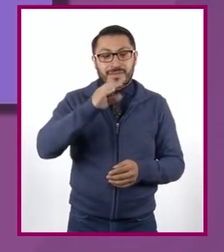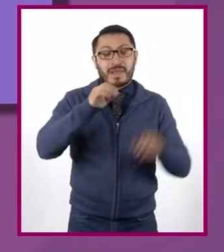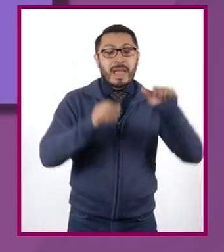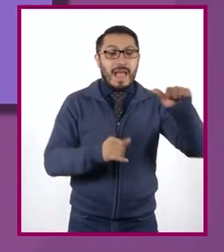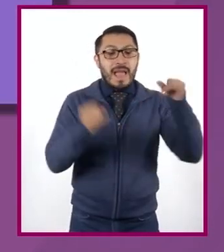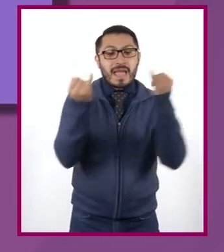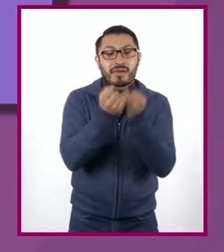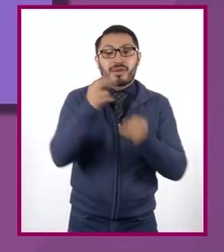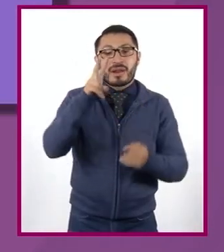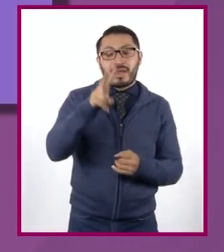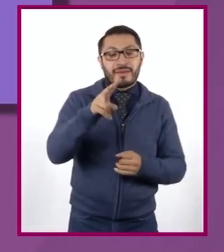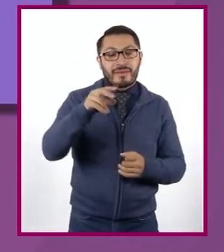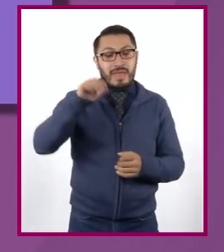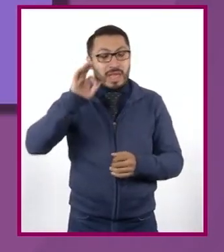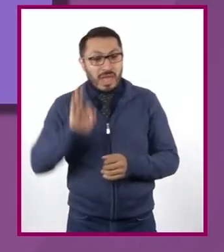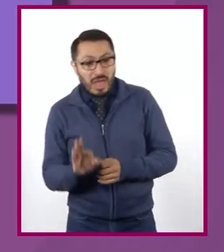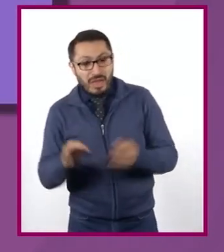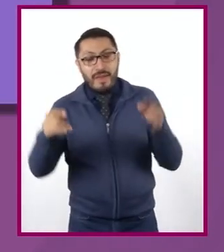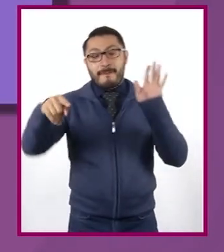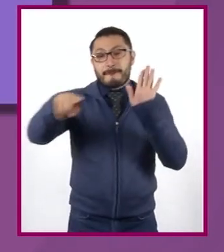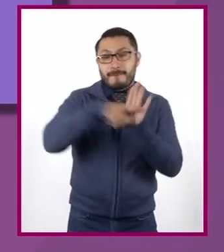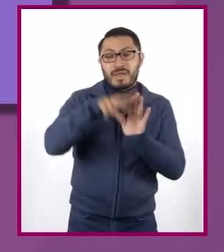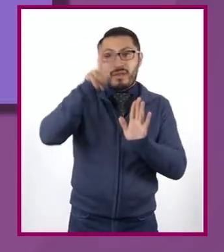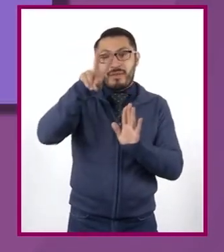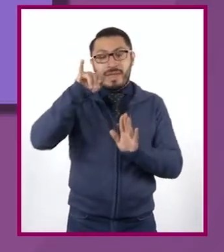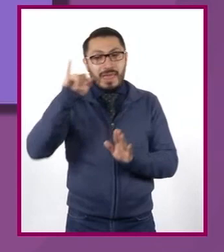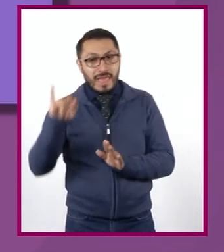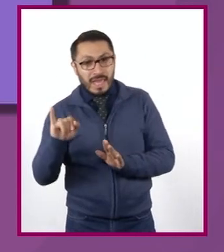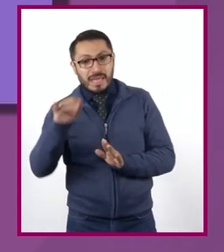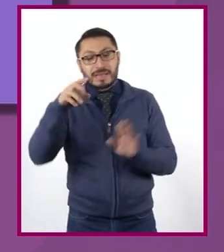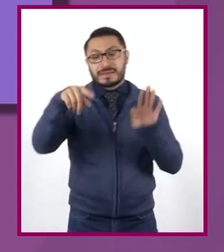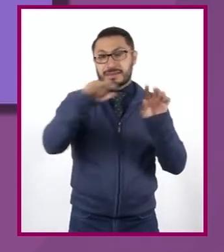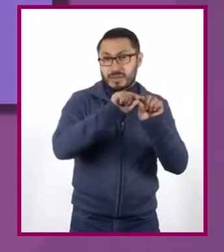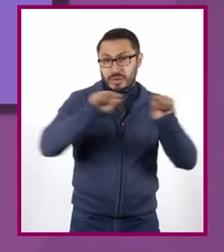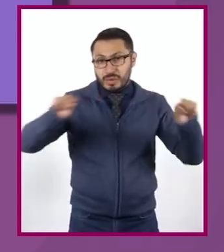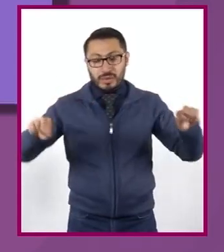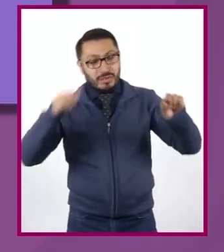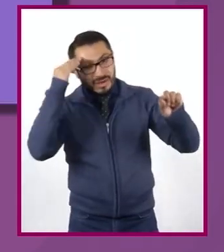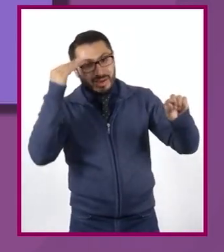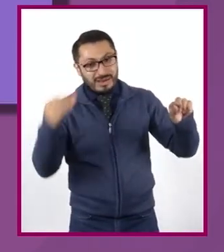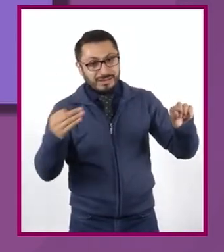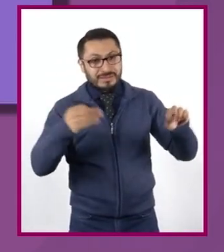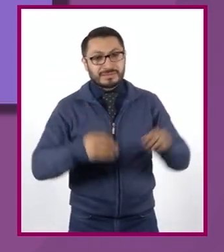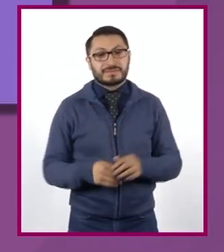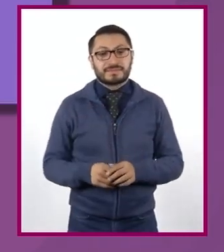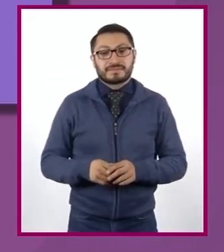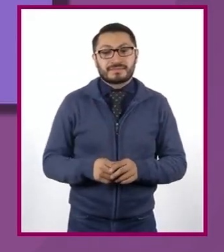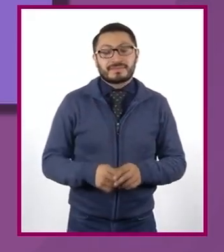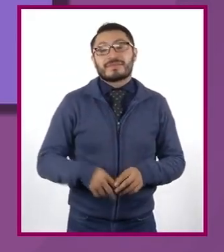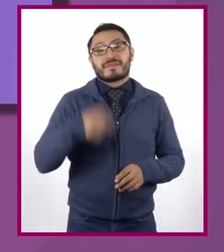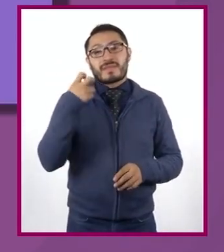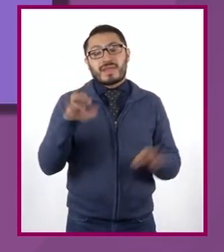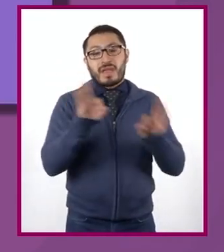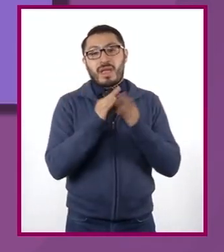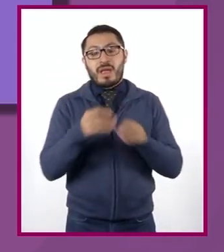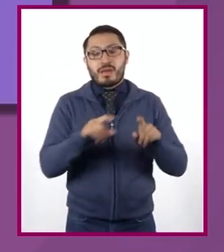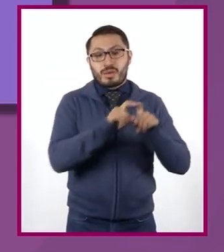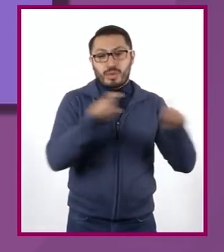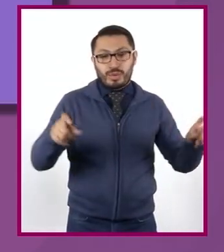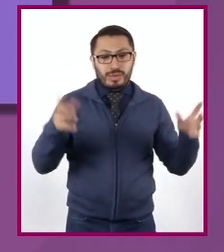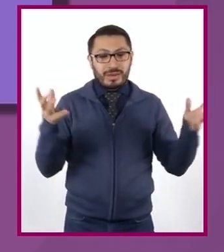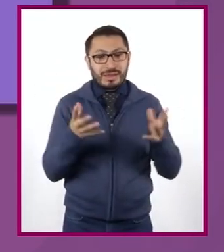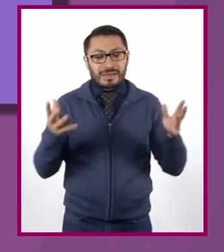igual a velocidad final menos velocidad inicial entre el tiempo. Con este modelo se puede